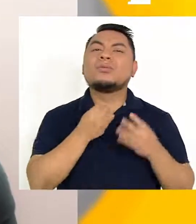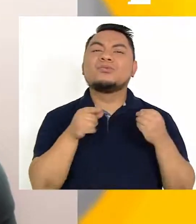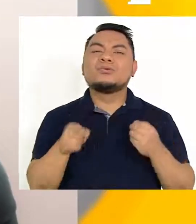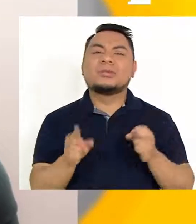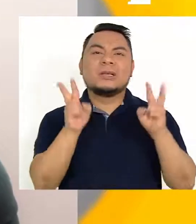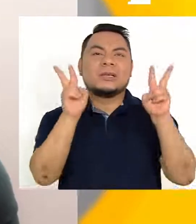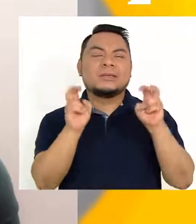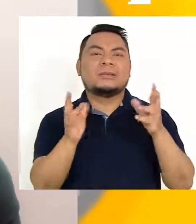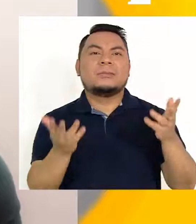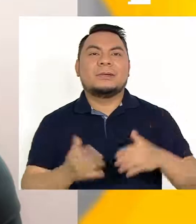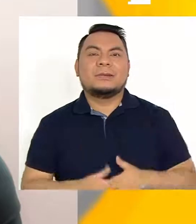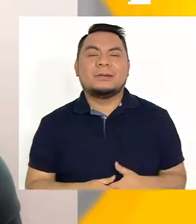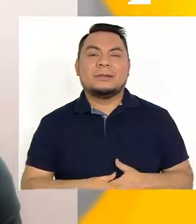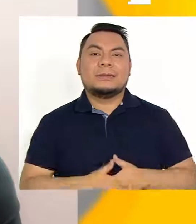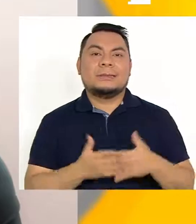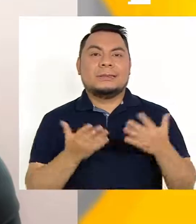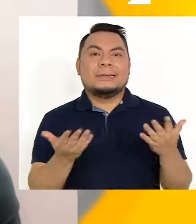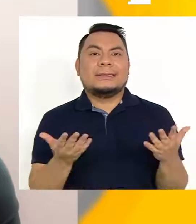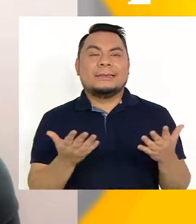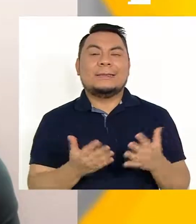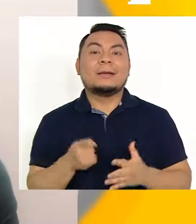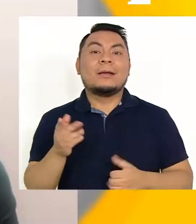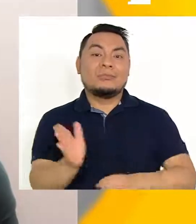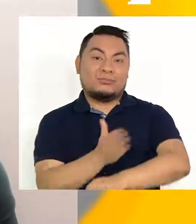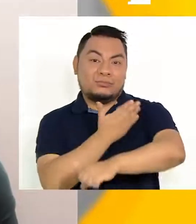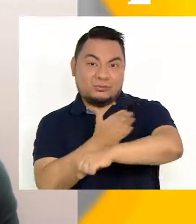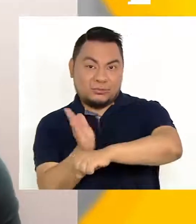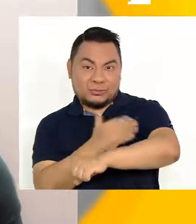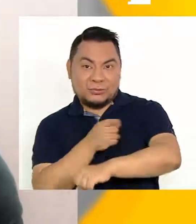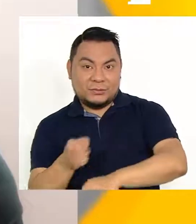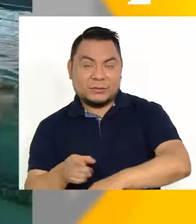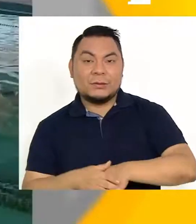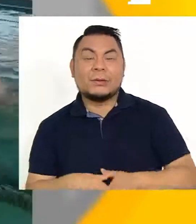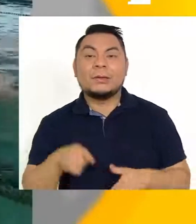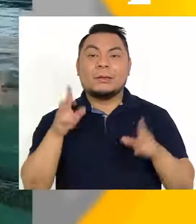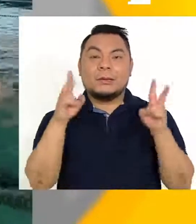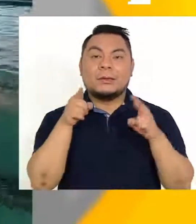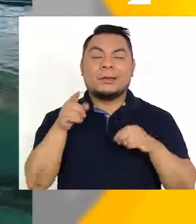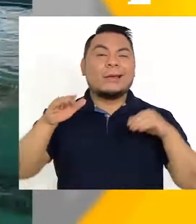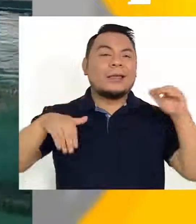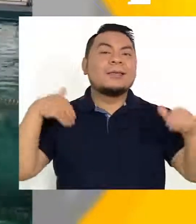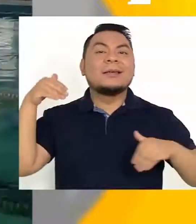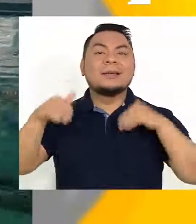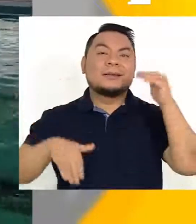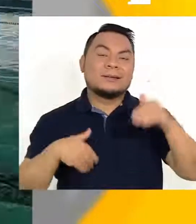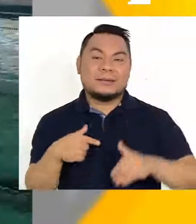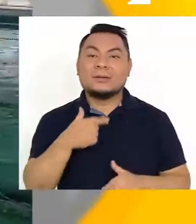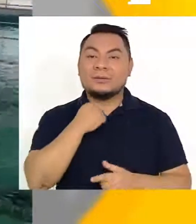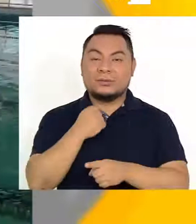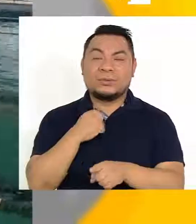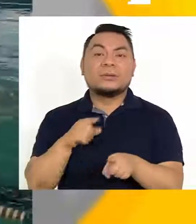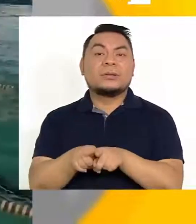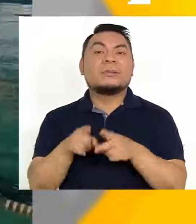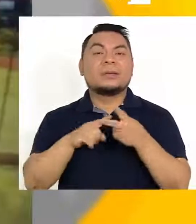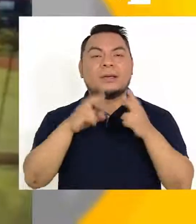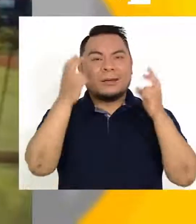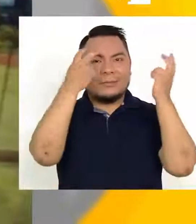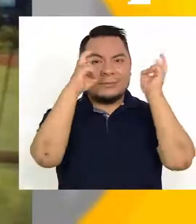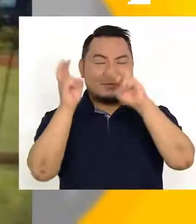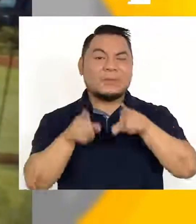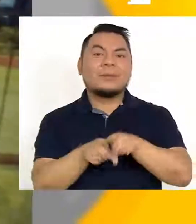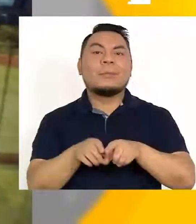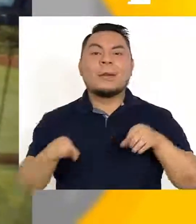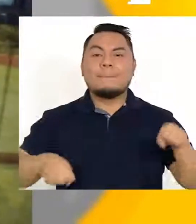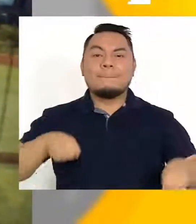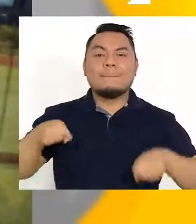es el tema de la música, el tema de la natación, le gusta pasear, le